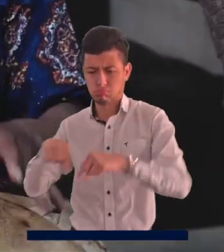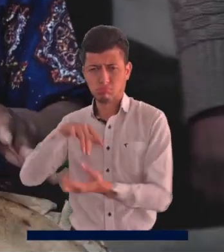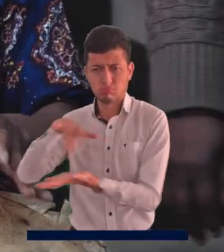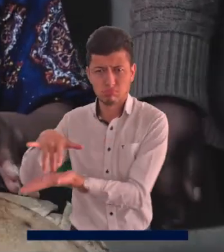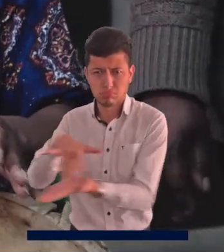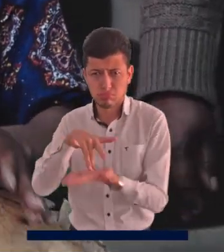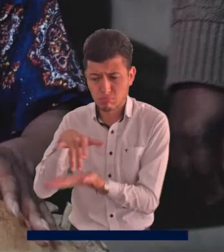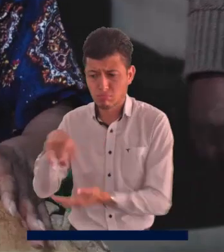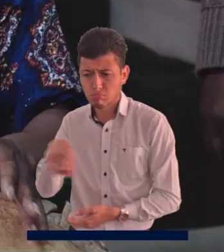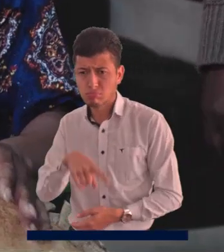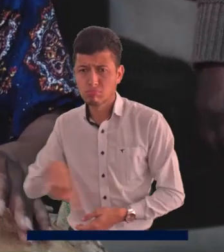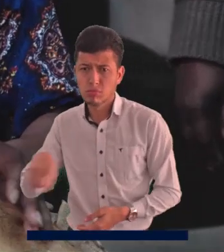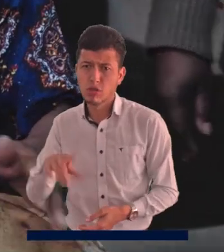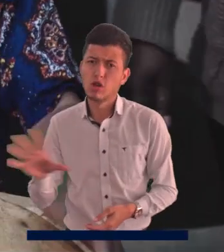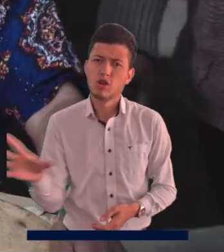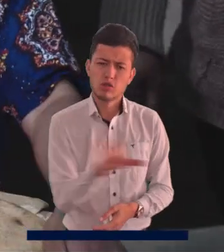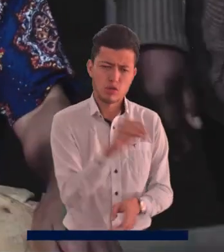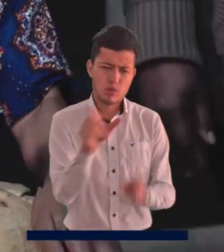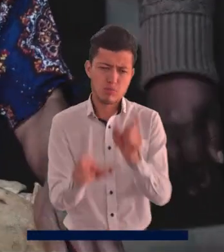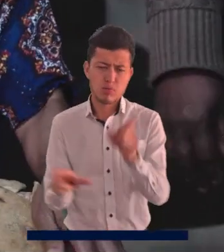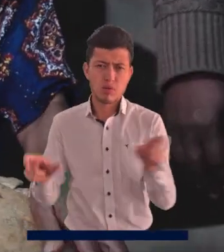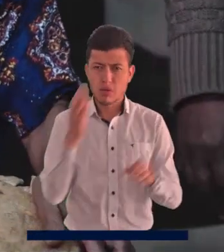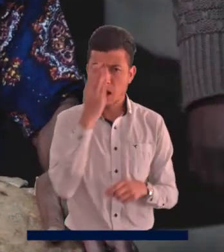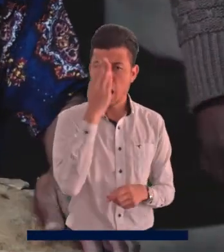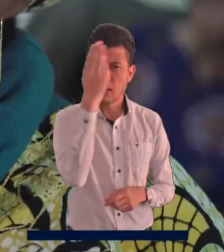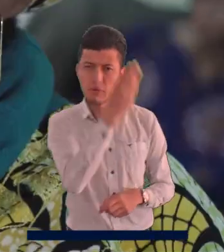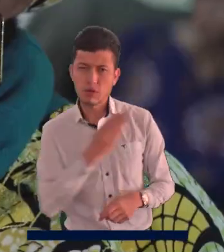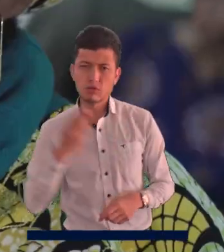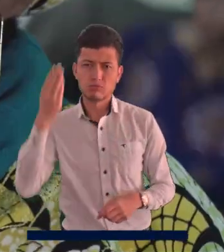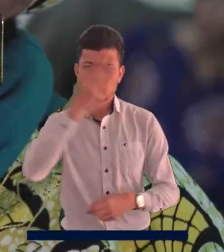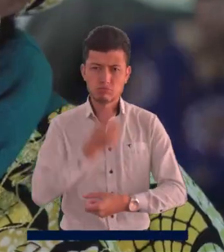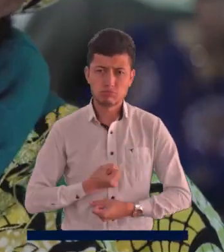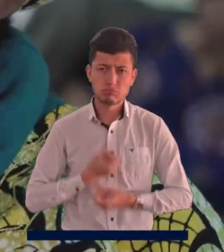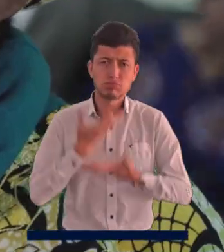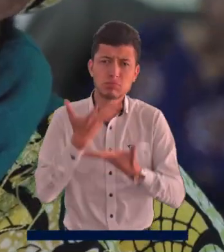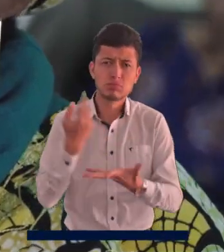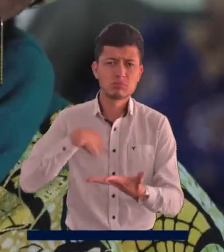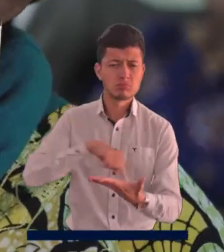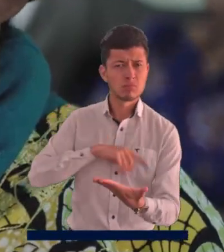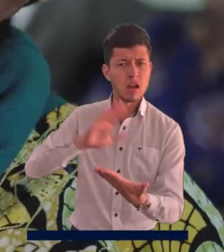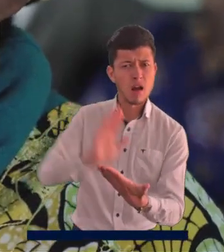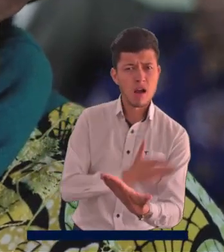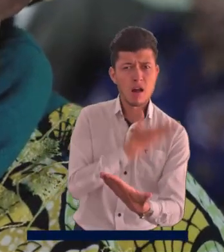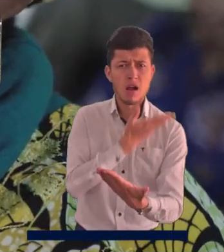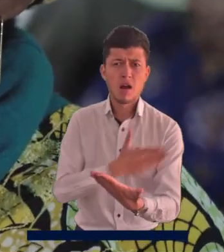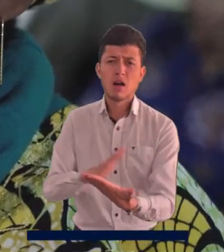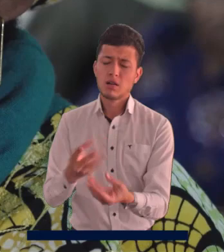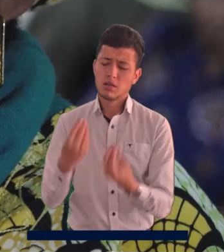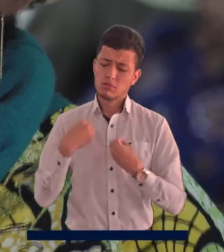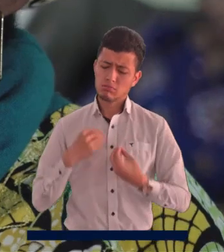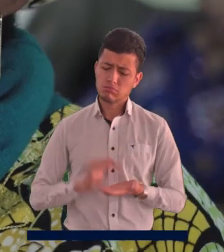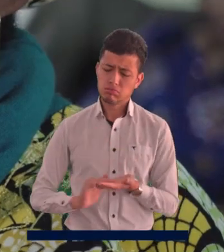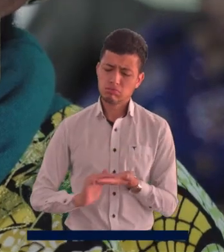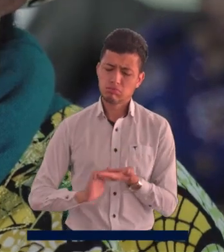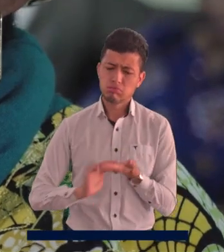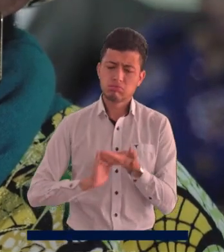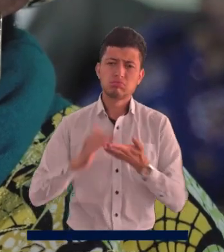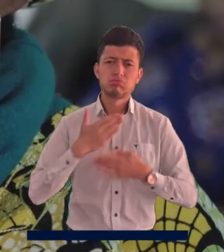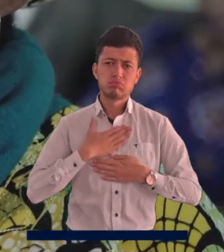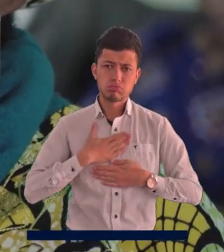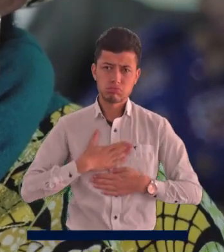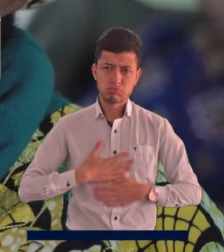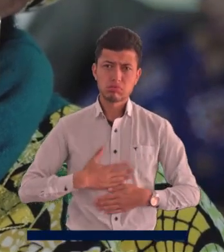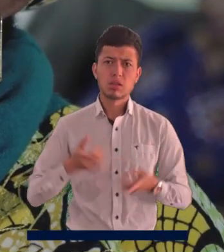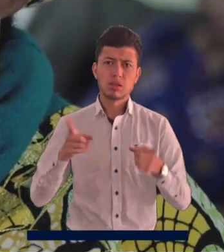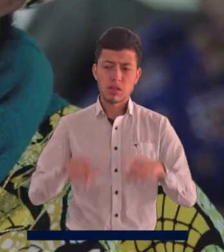en todos los pueblos afro cantamos alabados. Y cuando nosotros cantamos como sanamos también. Ese duelo que